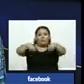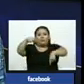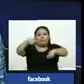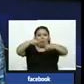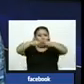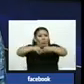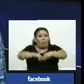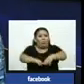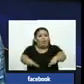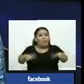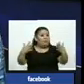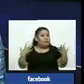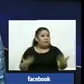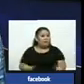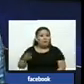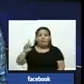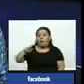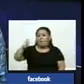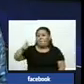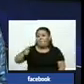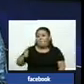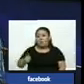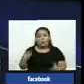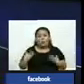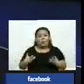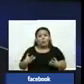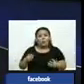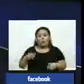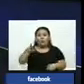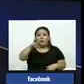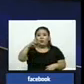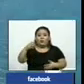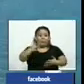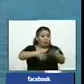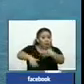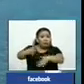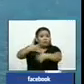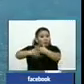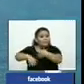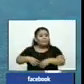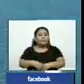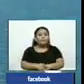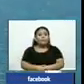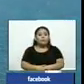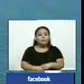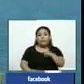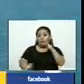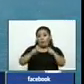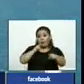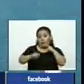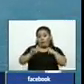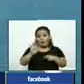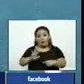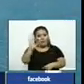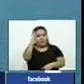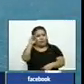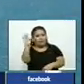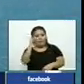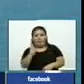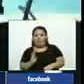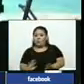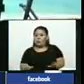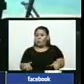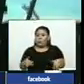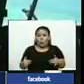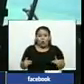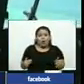más de 3 meses ha afectado a más de 300 playas. Las autoridades brasileñas dijeron el lunes que no